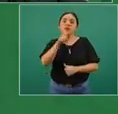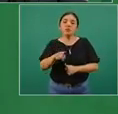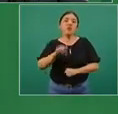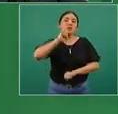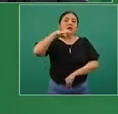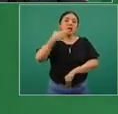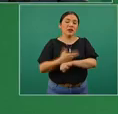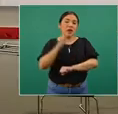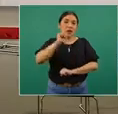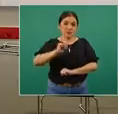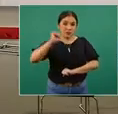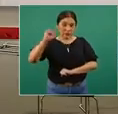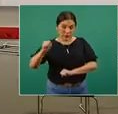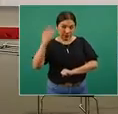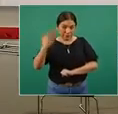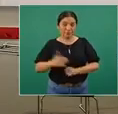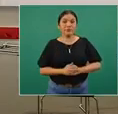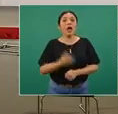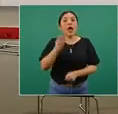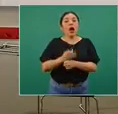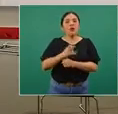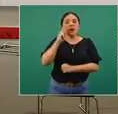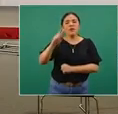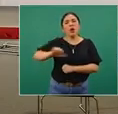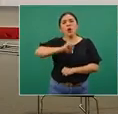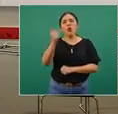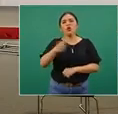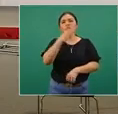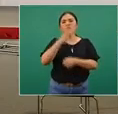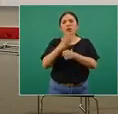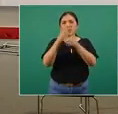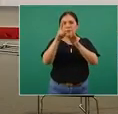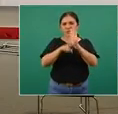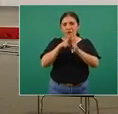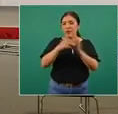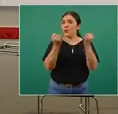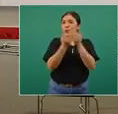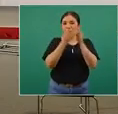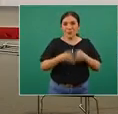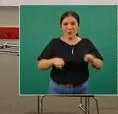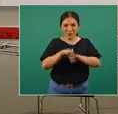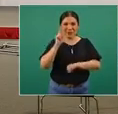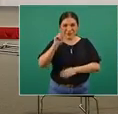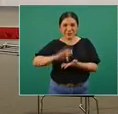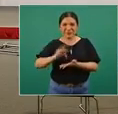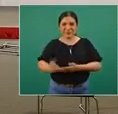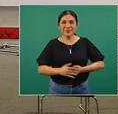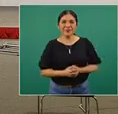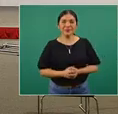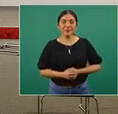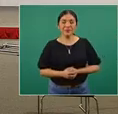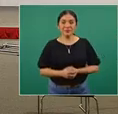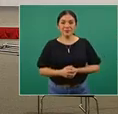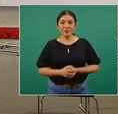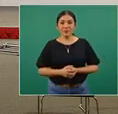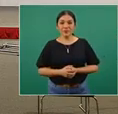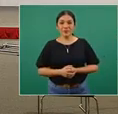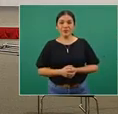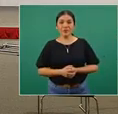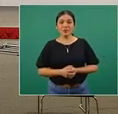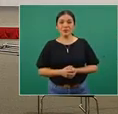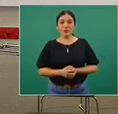la Secretaría de Salud Federal. Vamos a ver un tercer video muy importante también. Gracias.